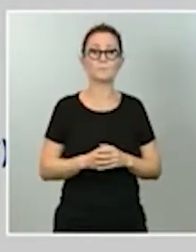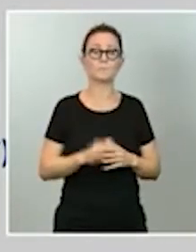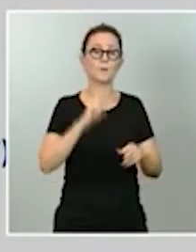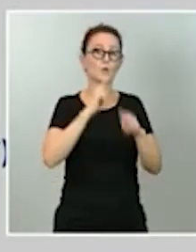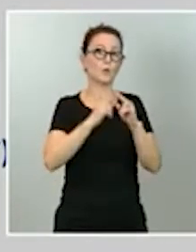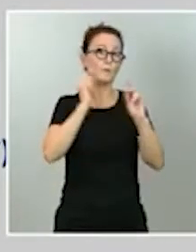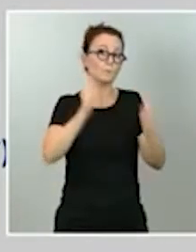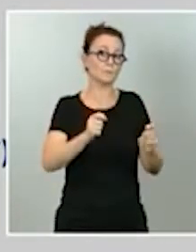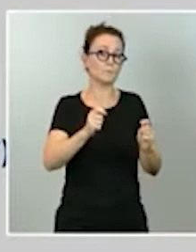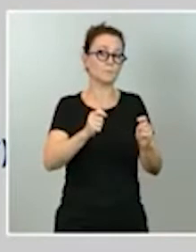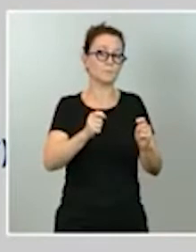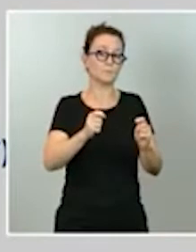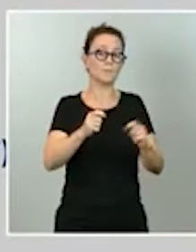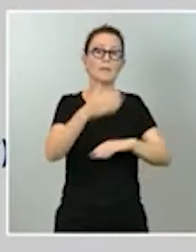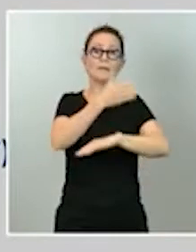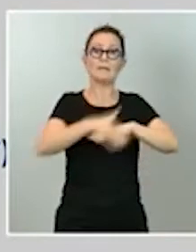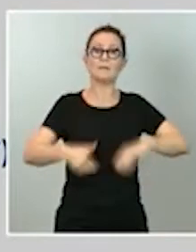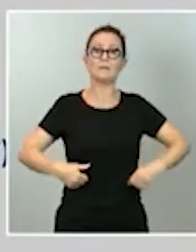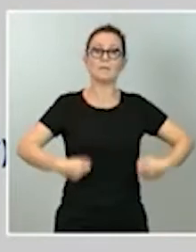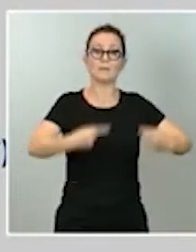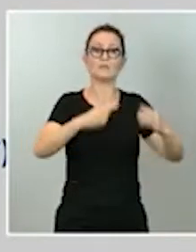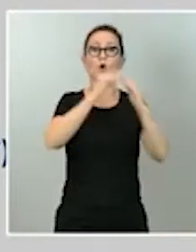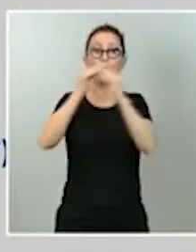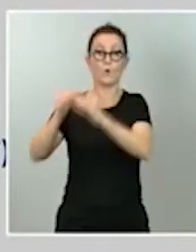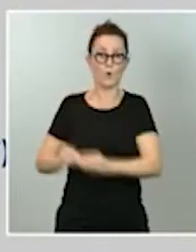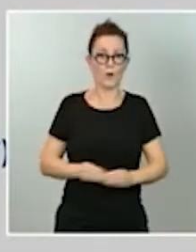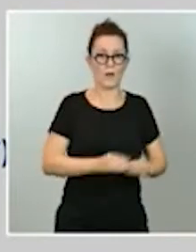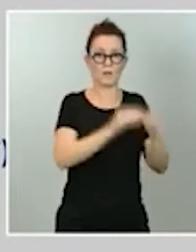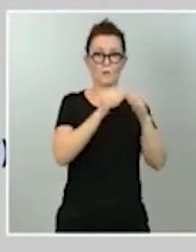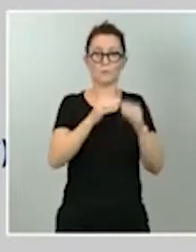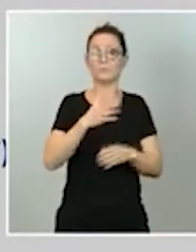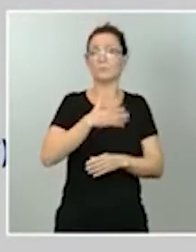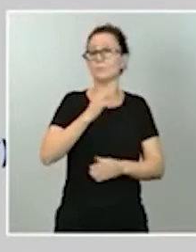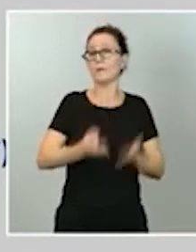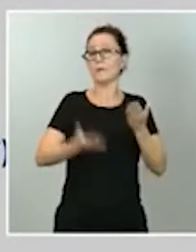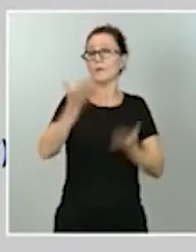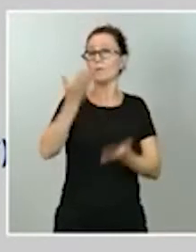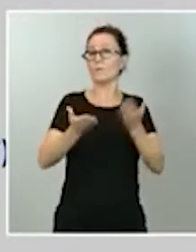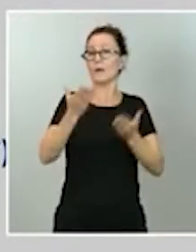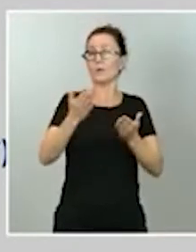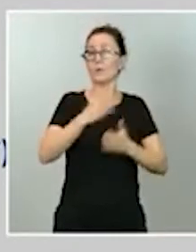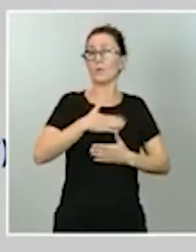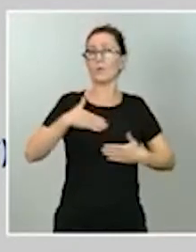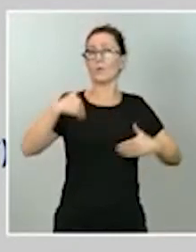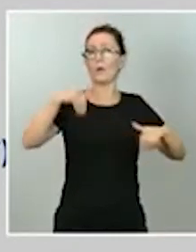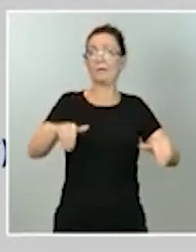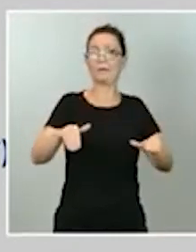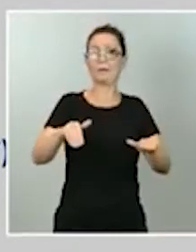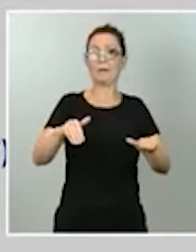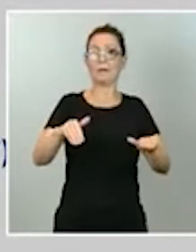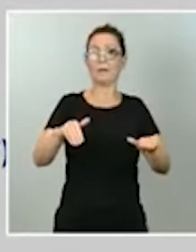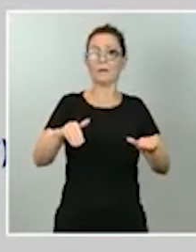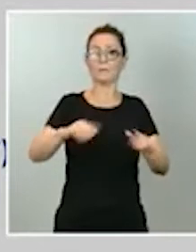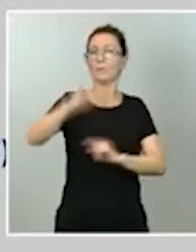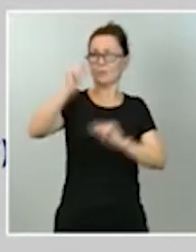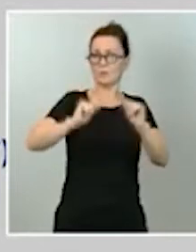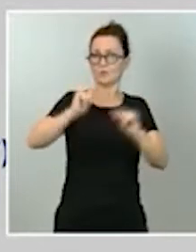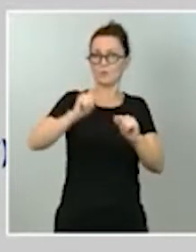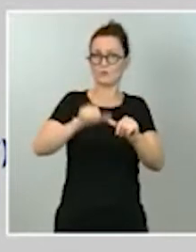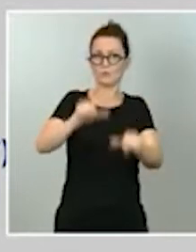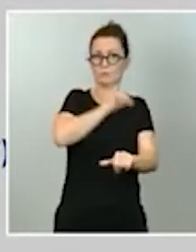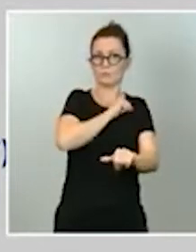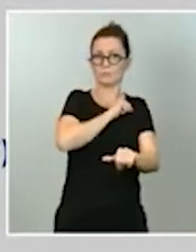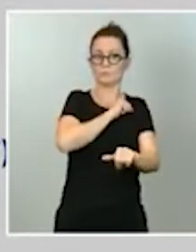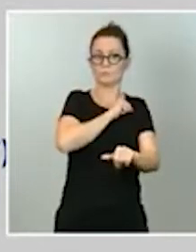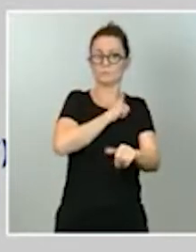homogéneo es decir el que puede ser comparado con cualquier otra presentación de los presupuestos un límite de gasto que asciende